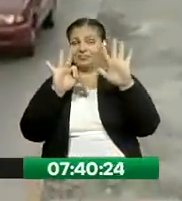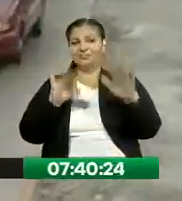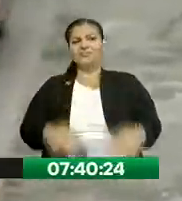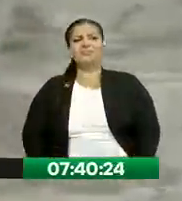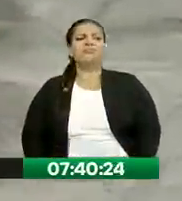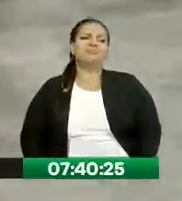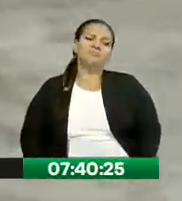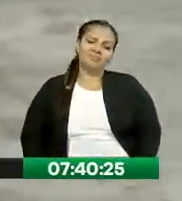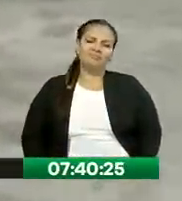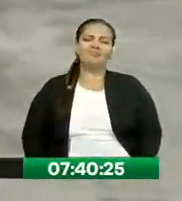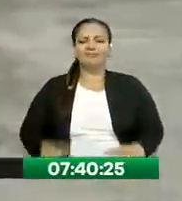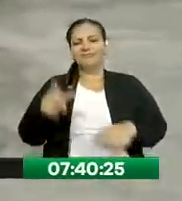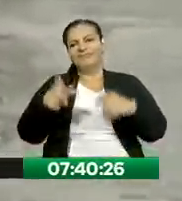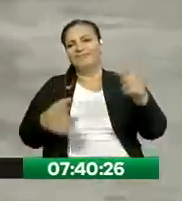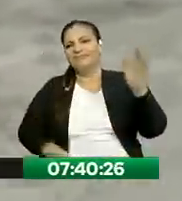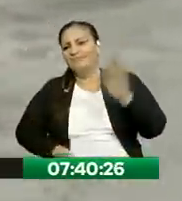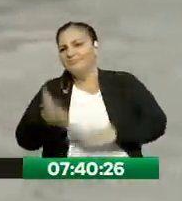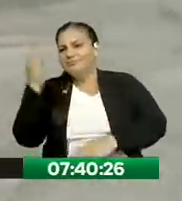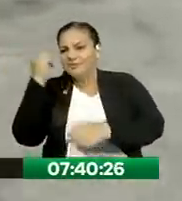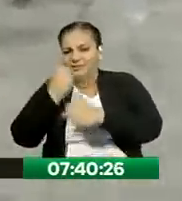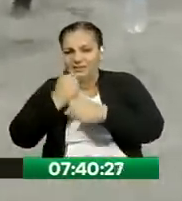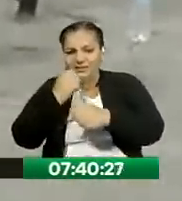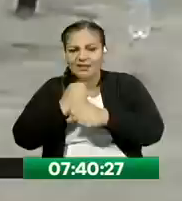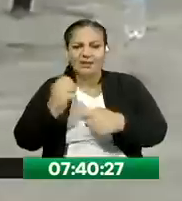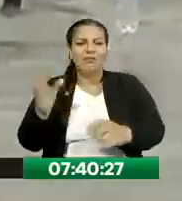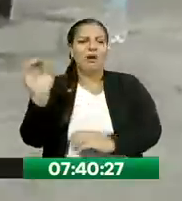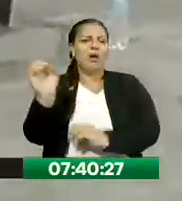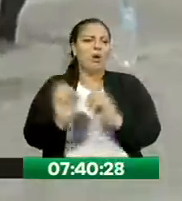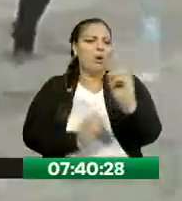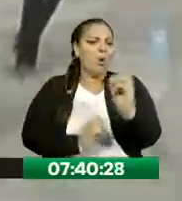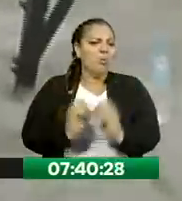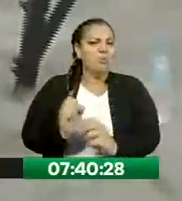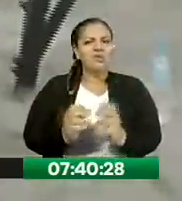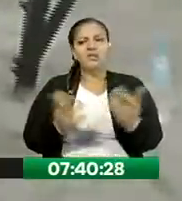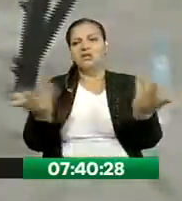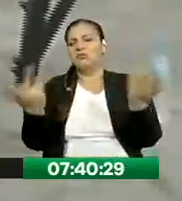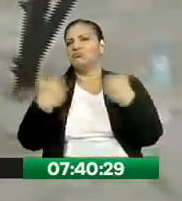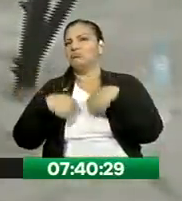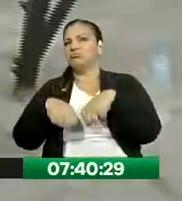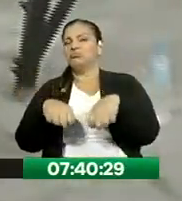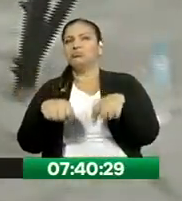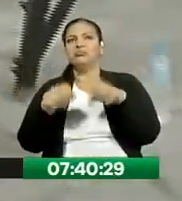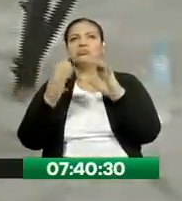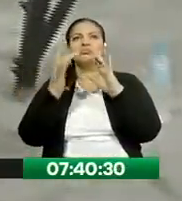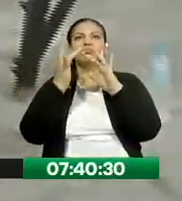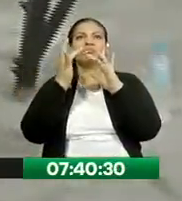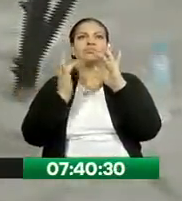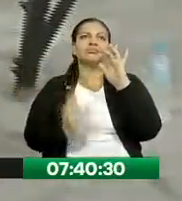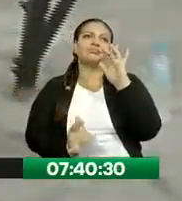sus oficinas, hacia sus lugares de trabajo, y de pronto puede tener razón el...